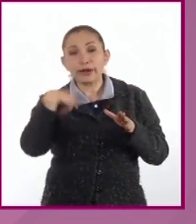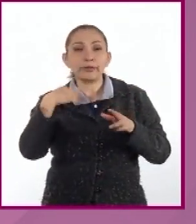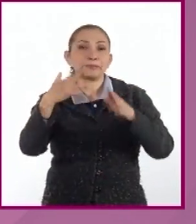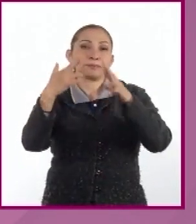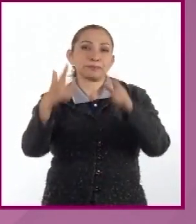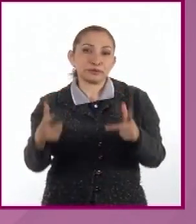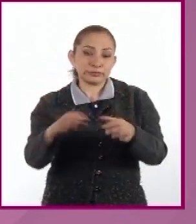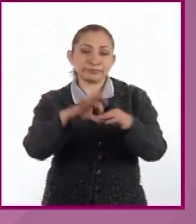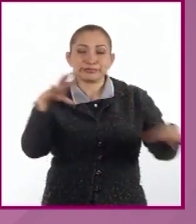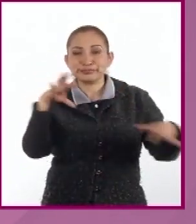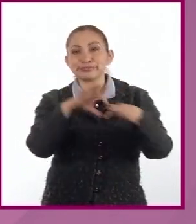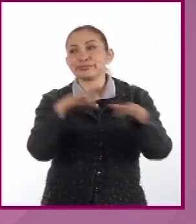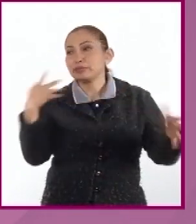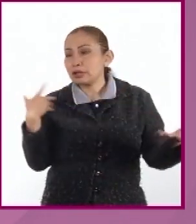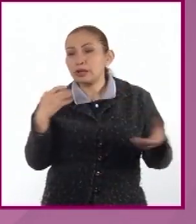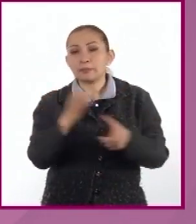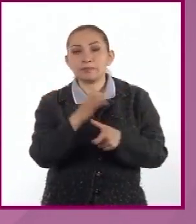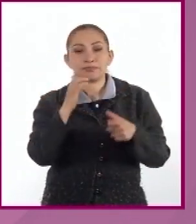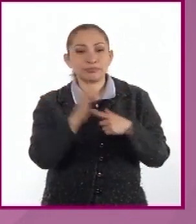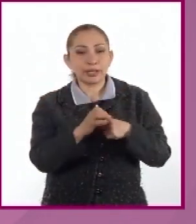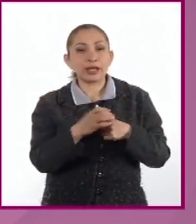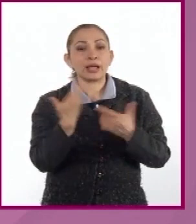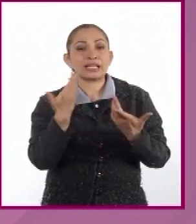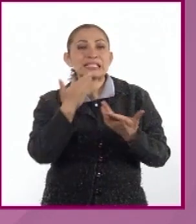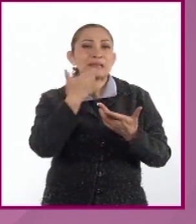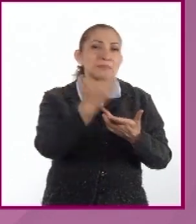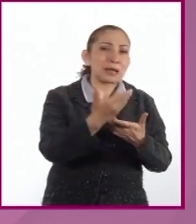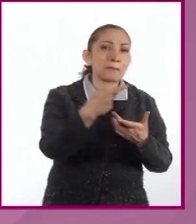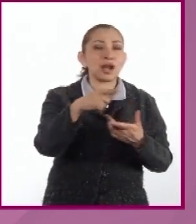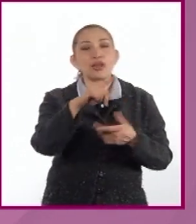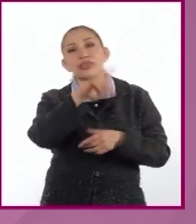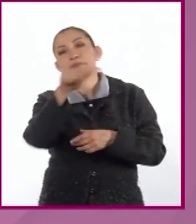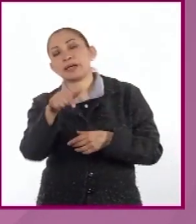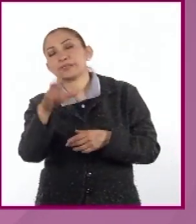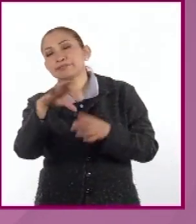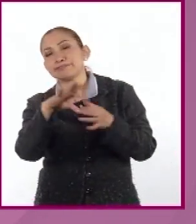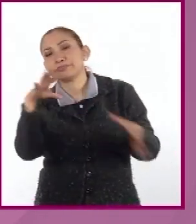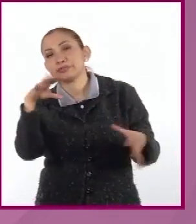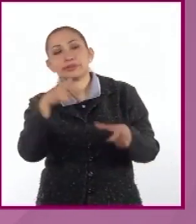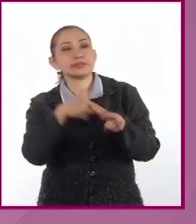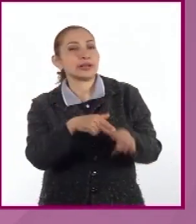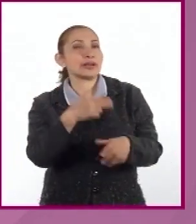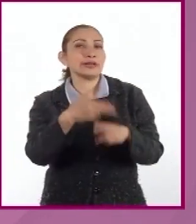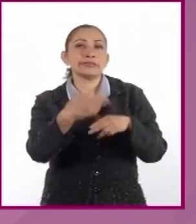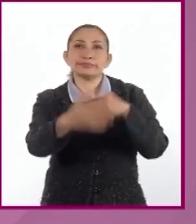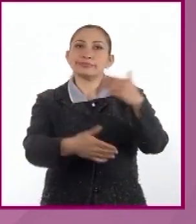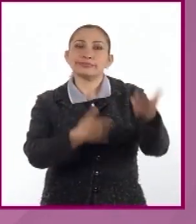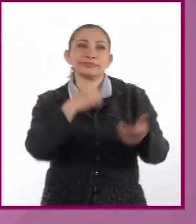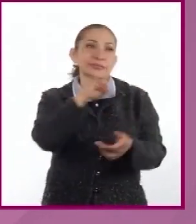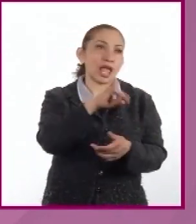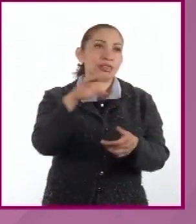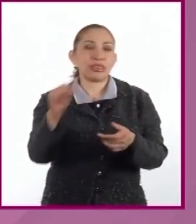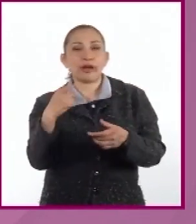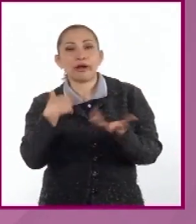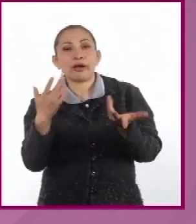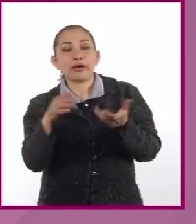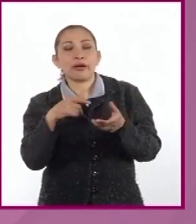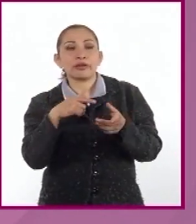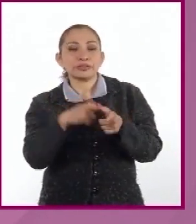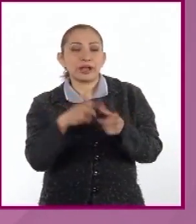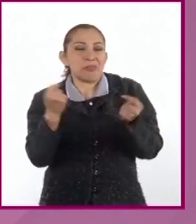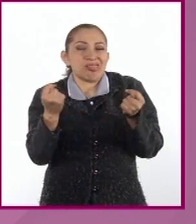romper. Entonces pues, se ha cumplido a la vez, pero luego se rompe y así siguen hasta tal modo de seguirlo